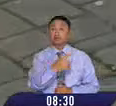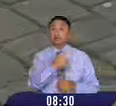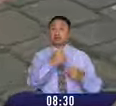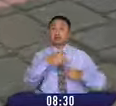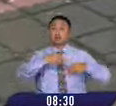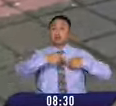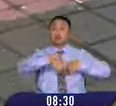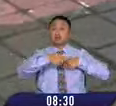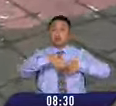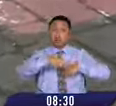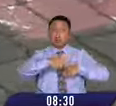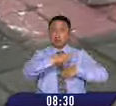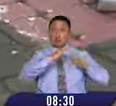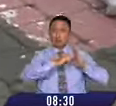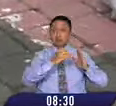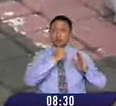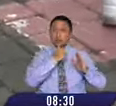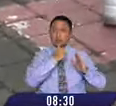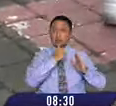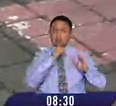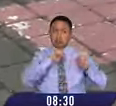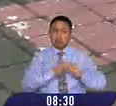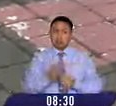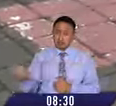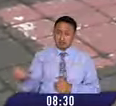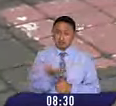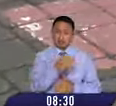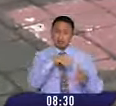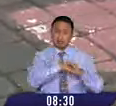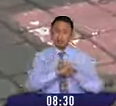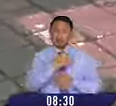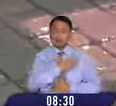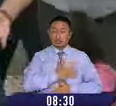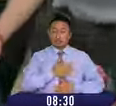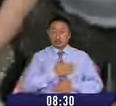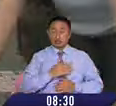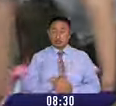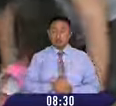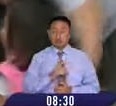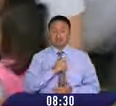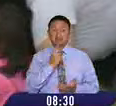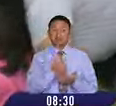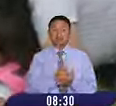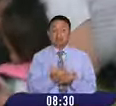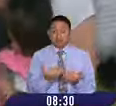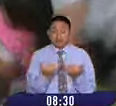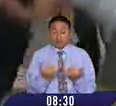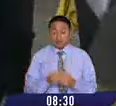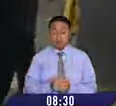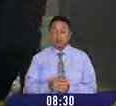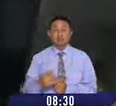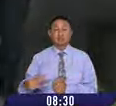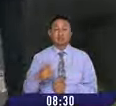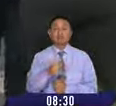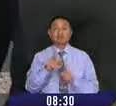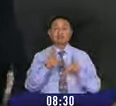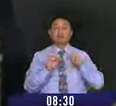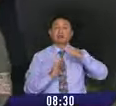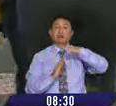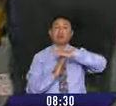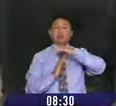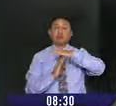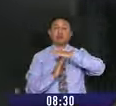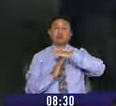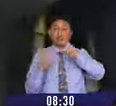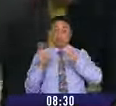es propiedad privada, pero está ahí para la comunidad. Es una historia real donde se comprueba que los actos de paz pueden